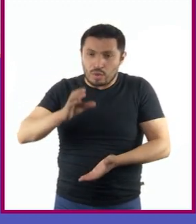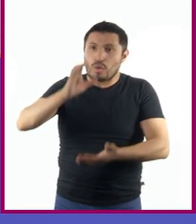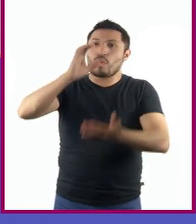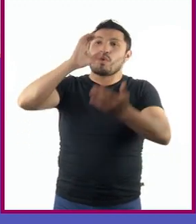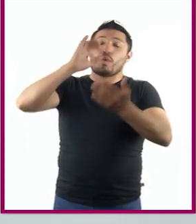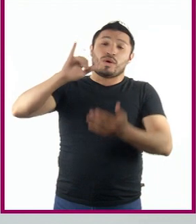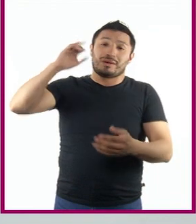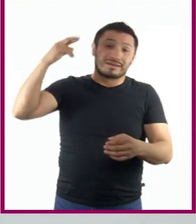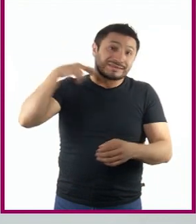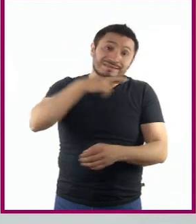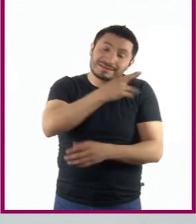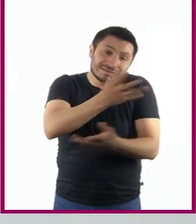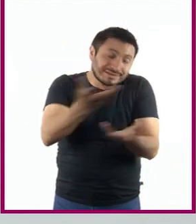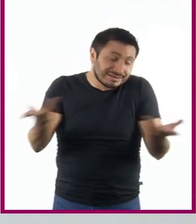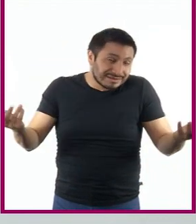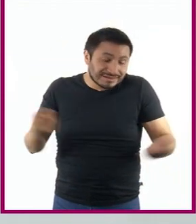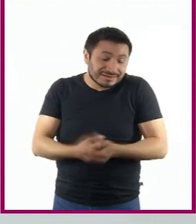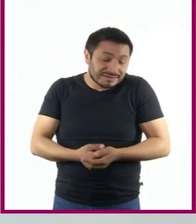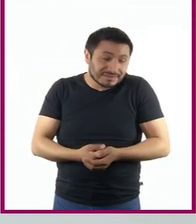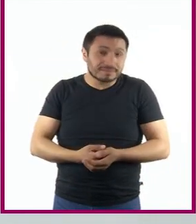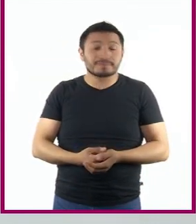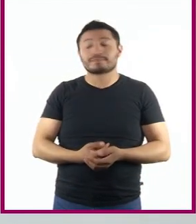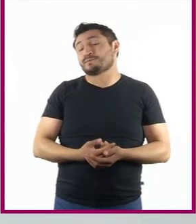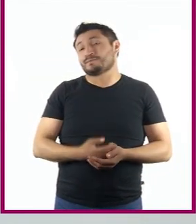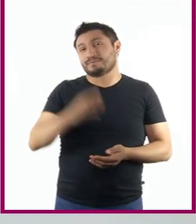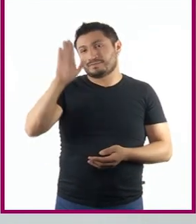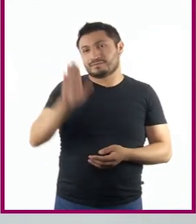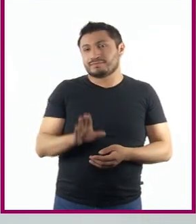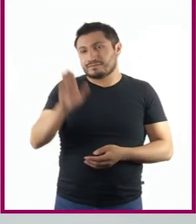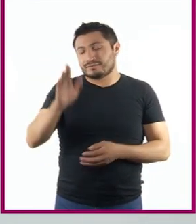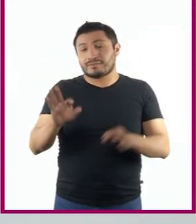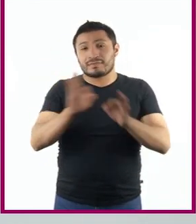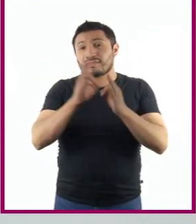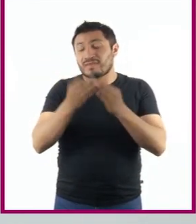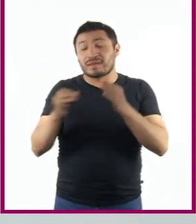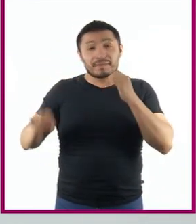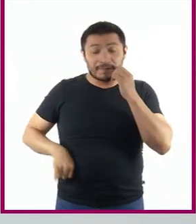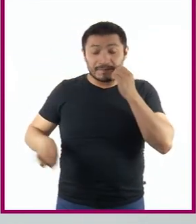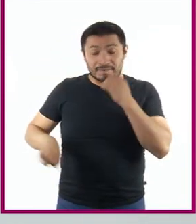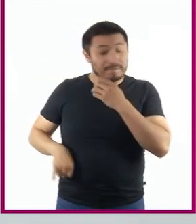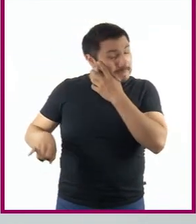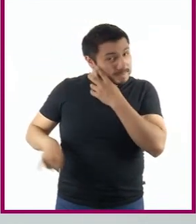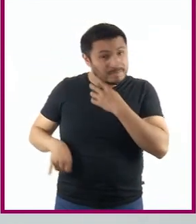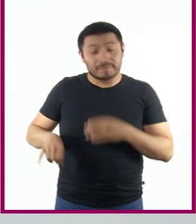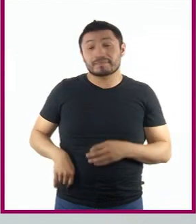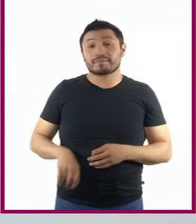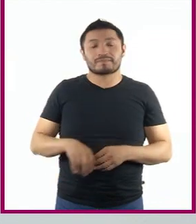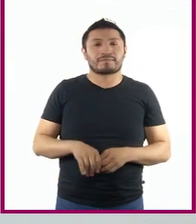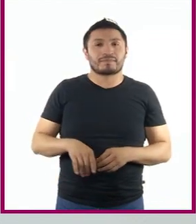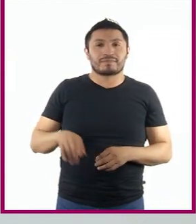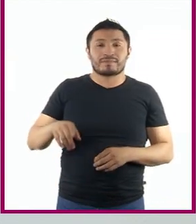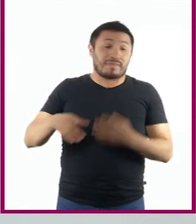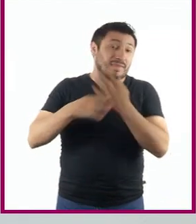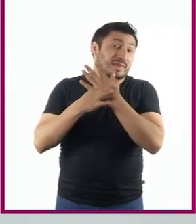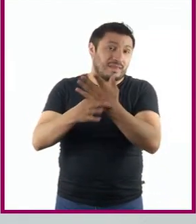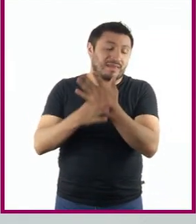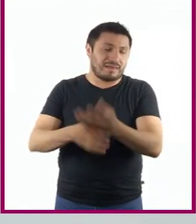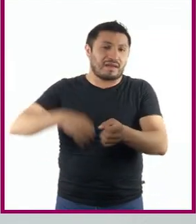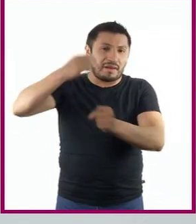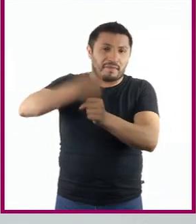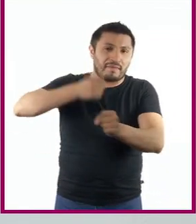consumo. Profesora, me parecen estrategias interesantes. Como dicen, la práctica hace